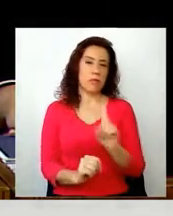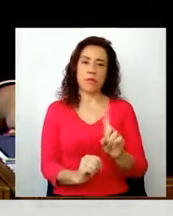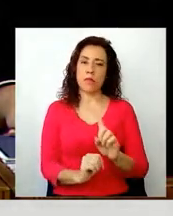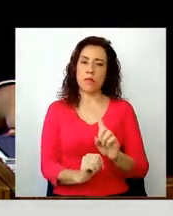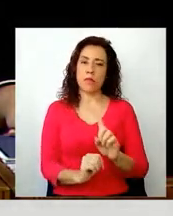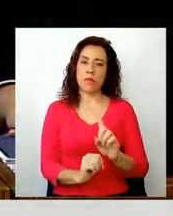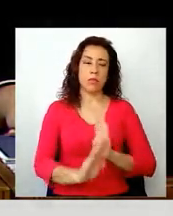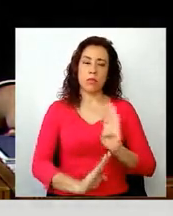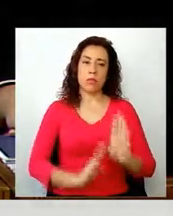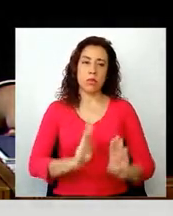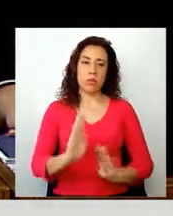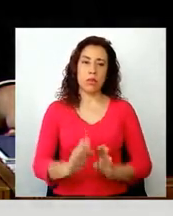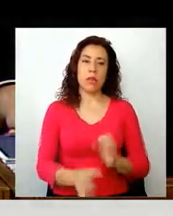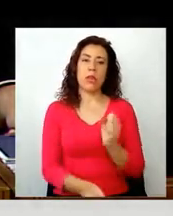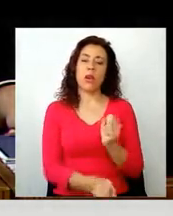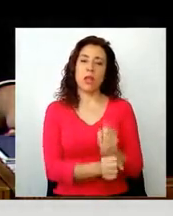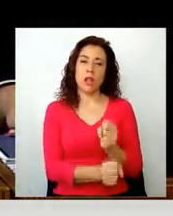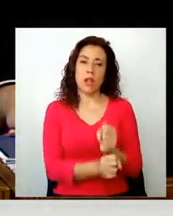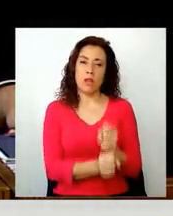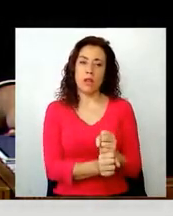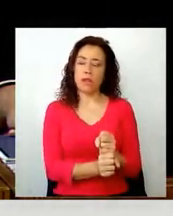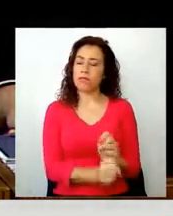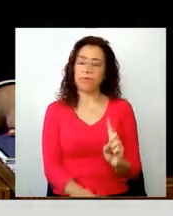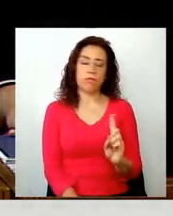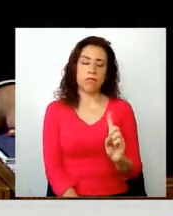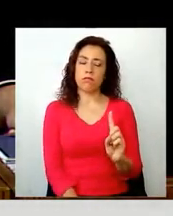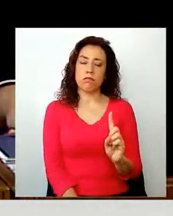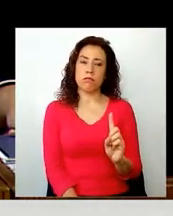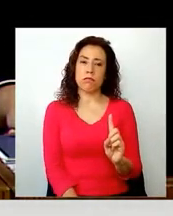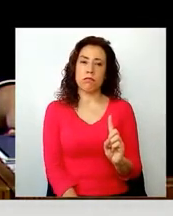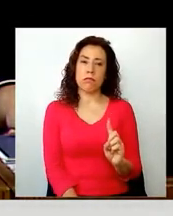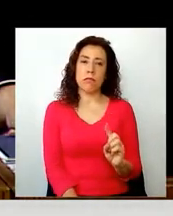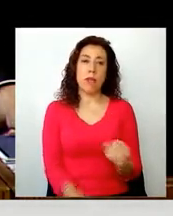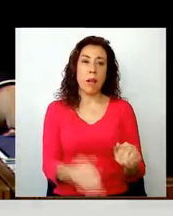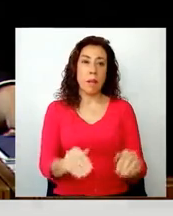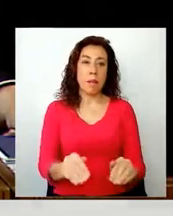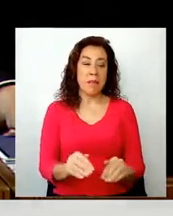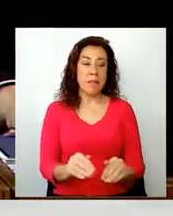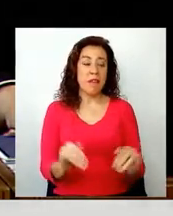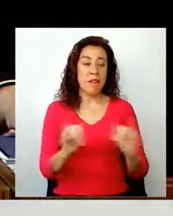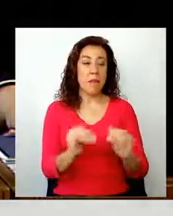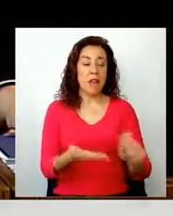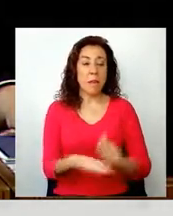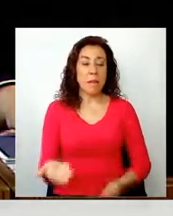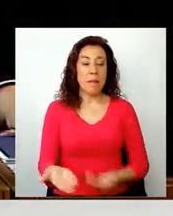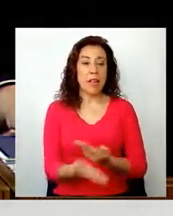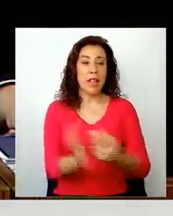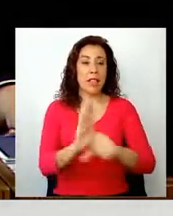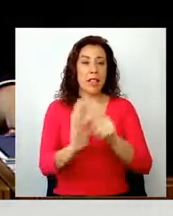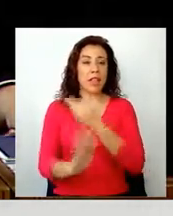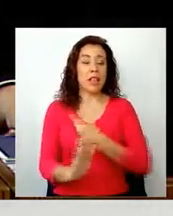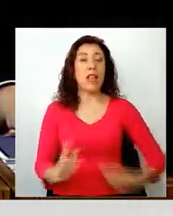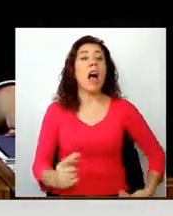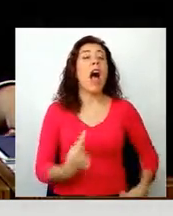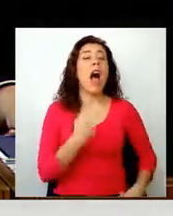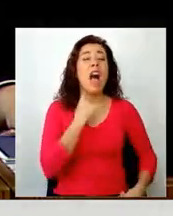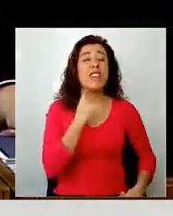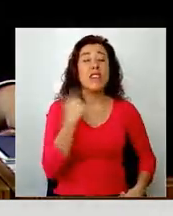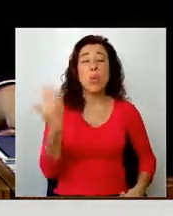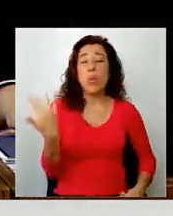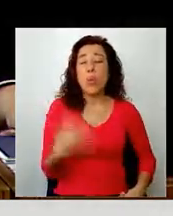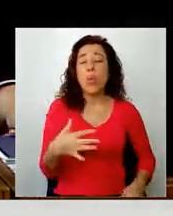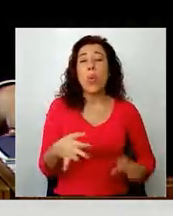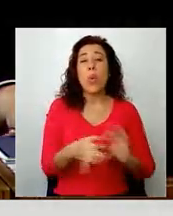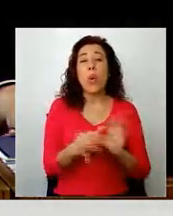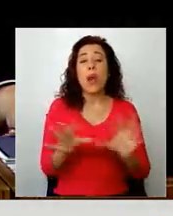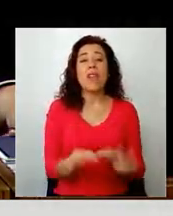el trabajo sino que como estaba la indicación del ejecutivo atentaba gravemente contra la estabilidad